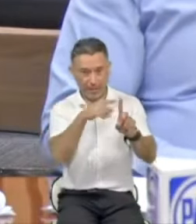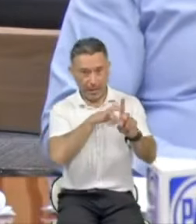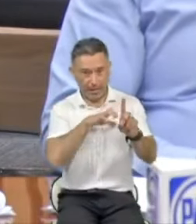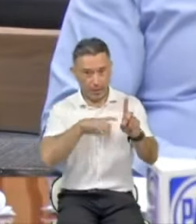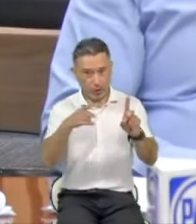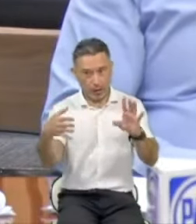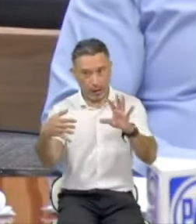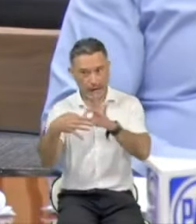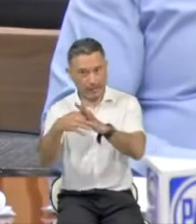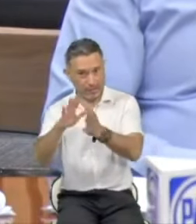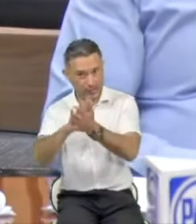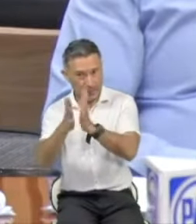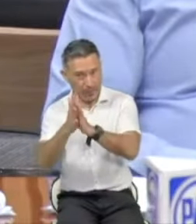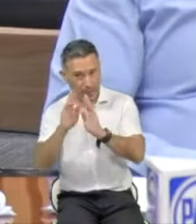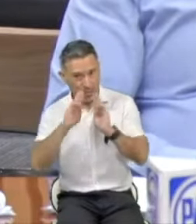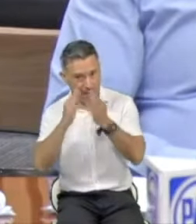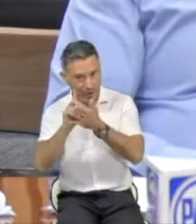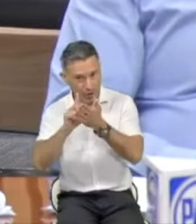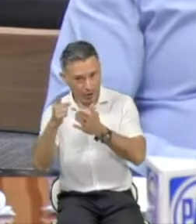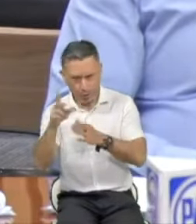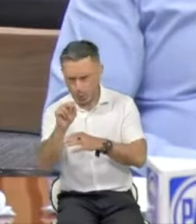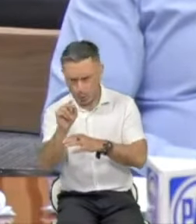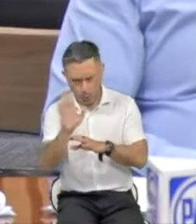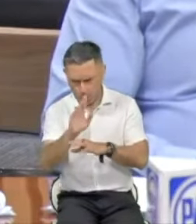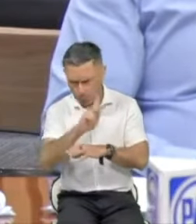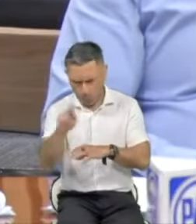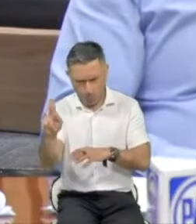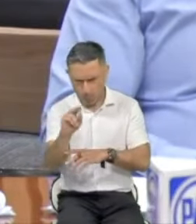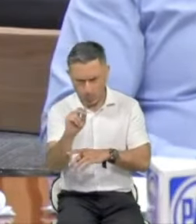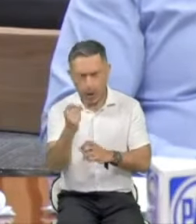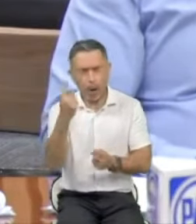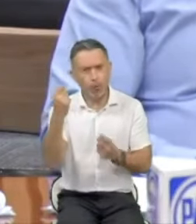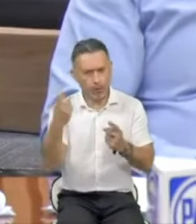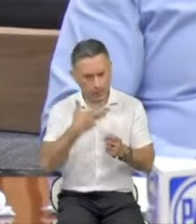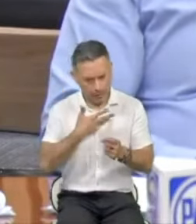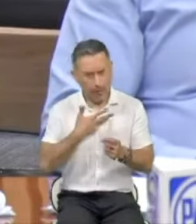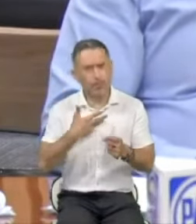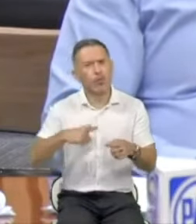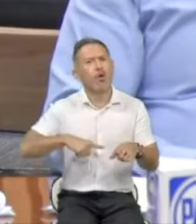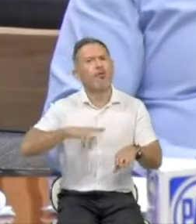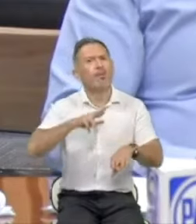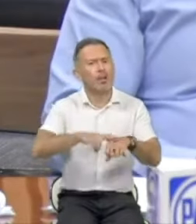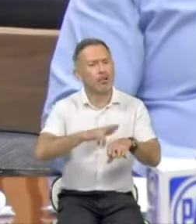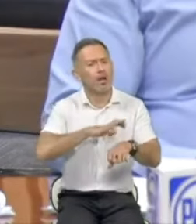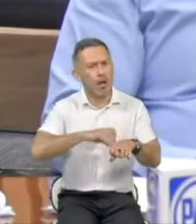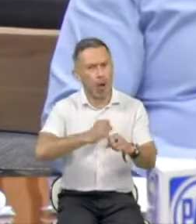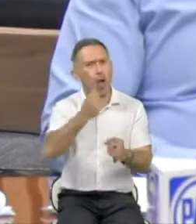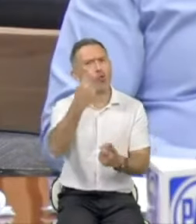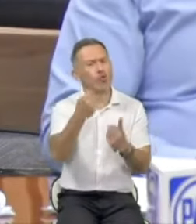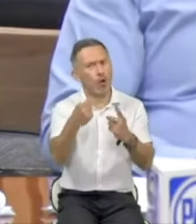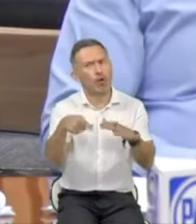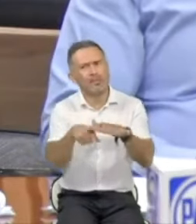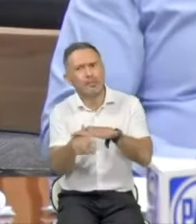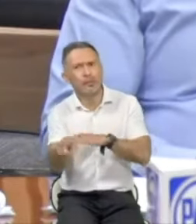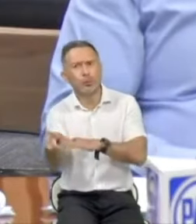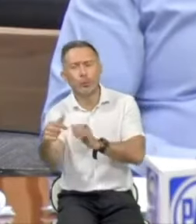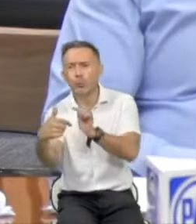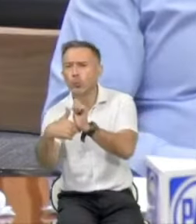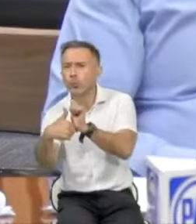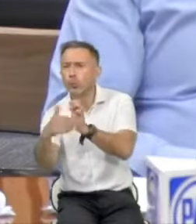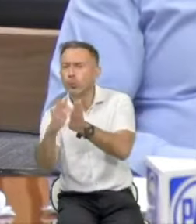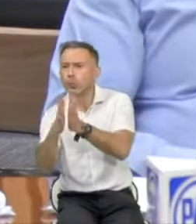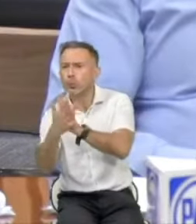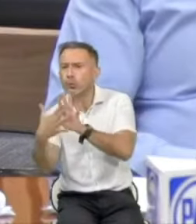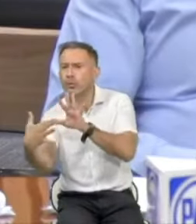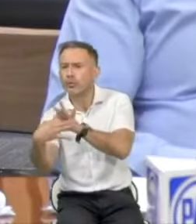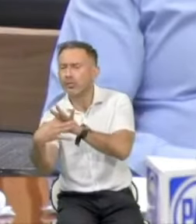también los hay casos donde aspirantes personas gobernantes se vinculan y en muchos casos los más dolorosos son